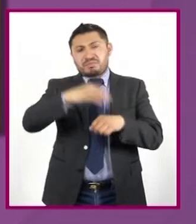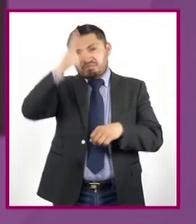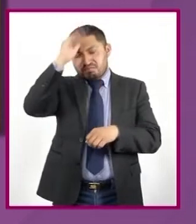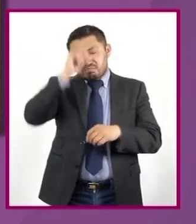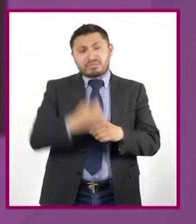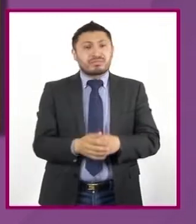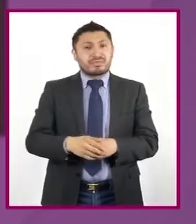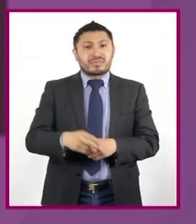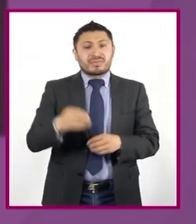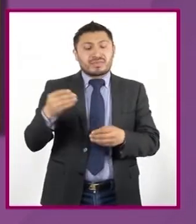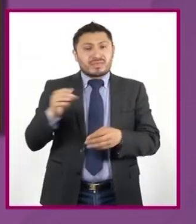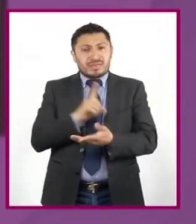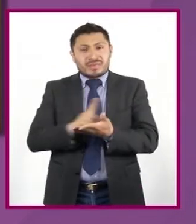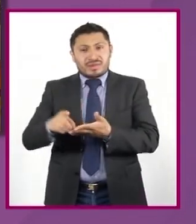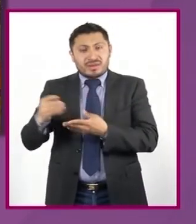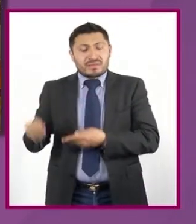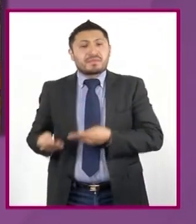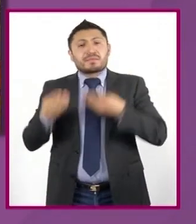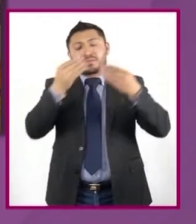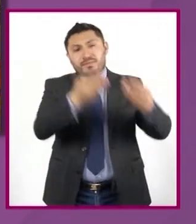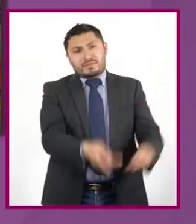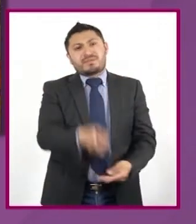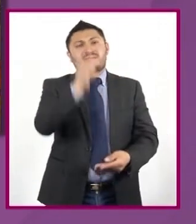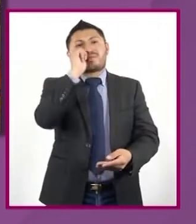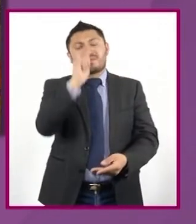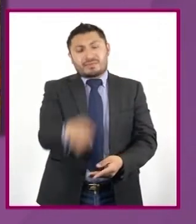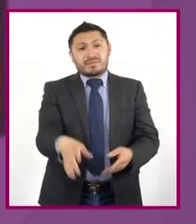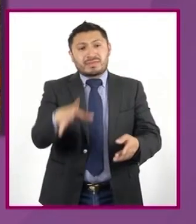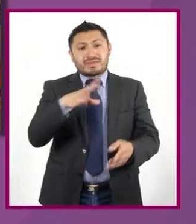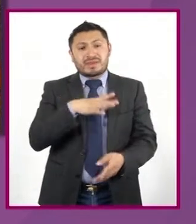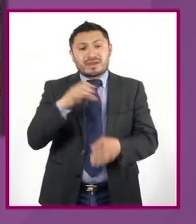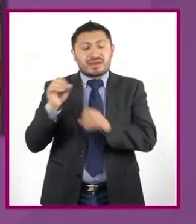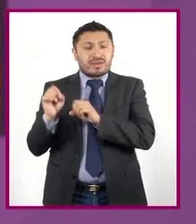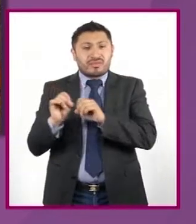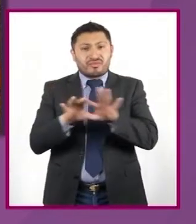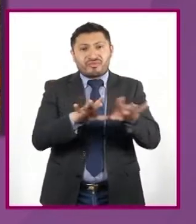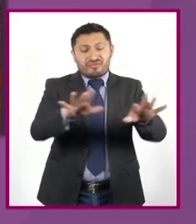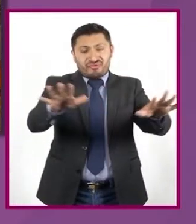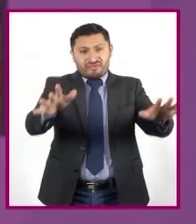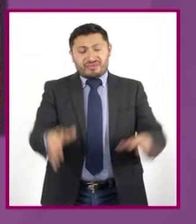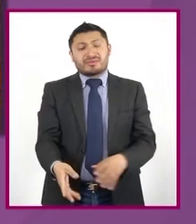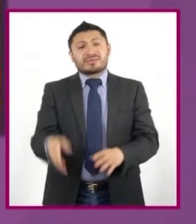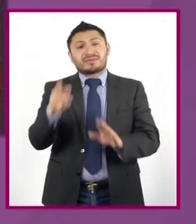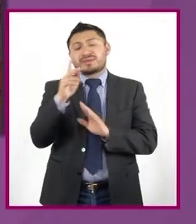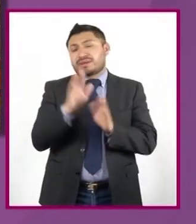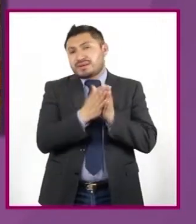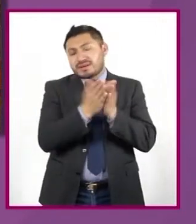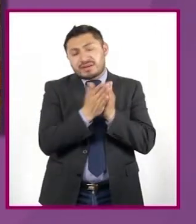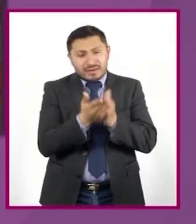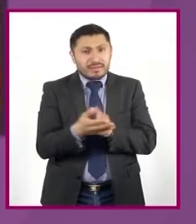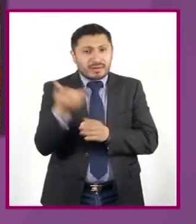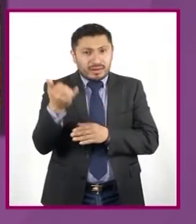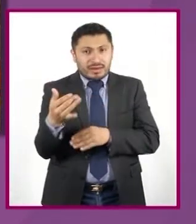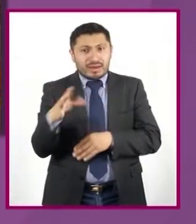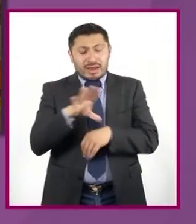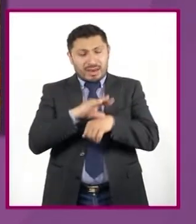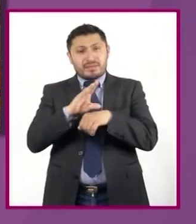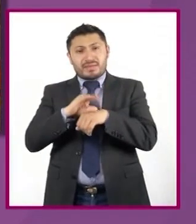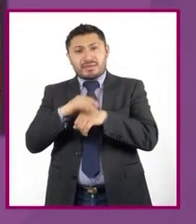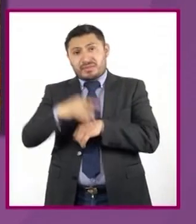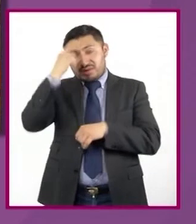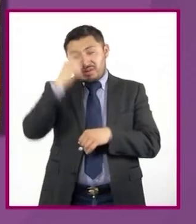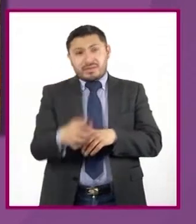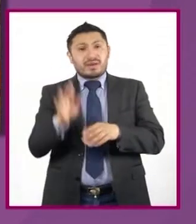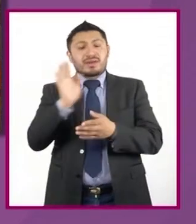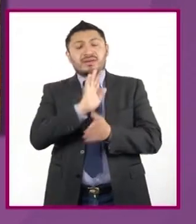y cede sus derechos patrimoniales, es decir, de difusión y comercialización de la obra, y concede su autorización para hacer